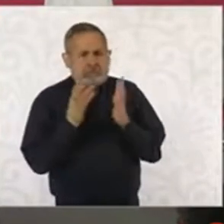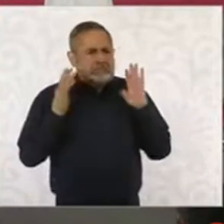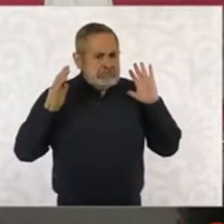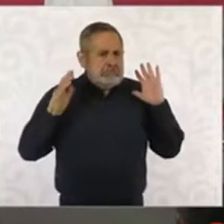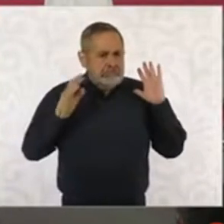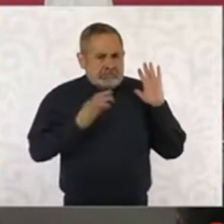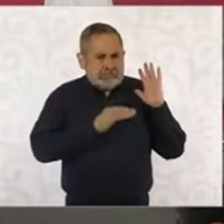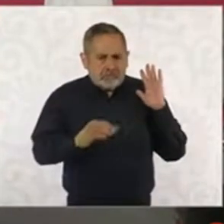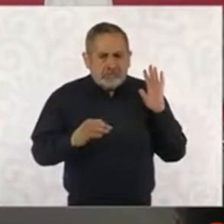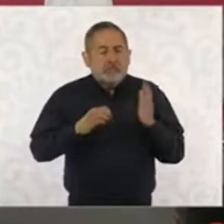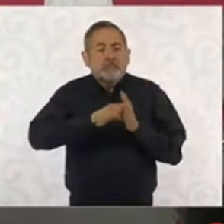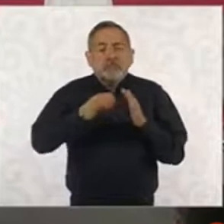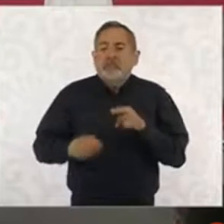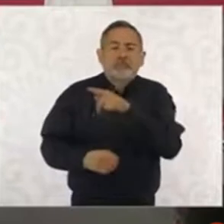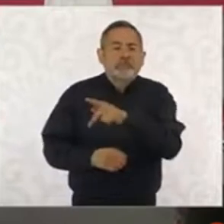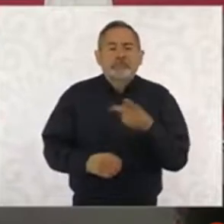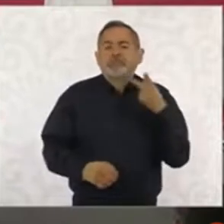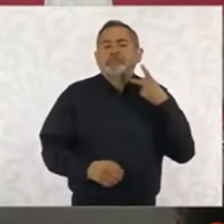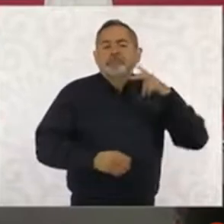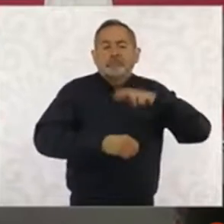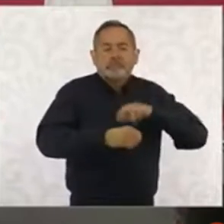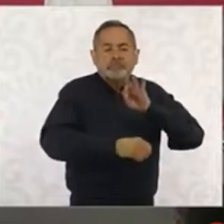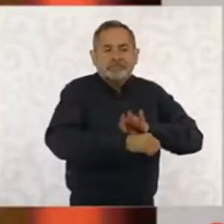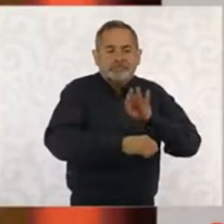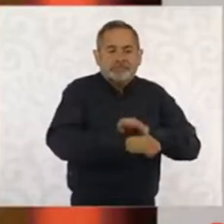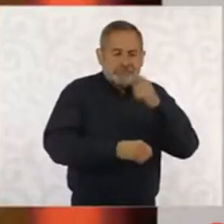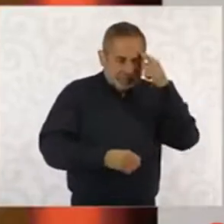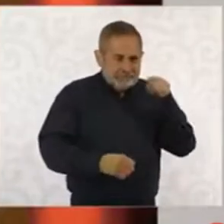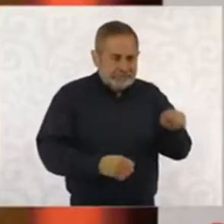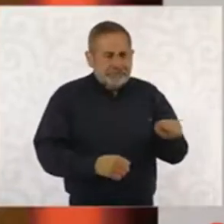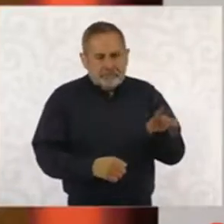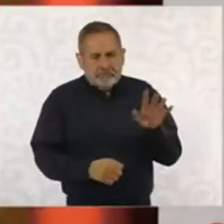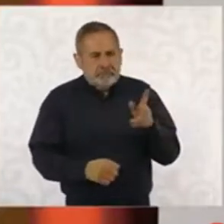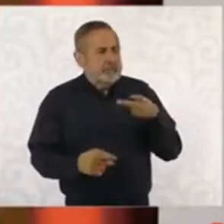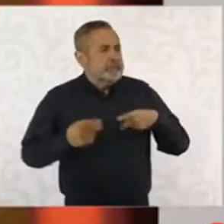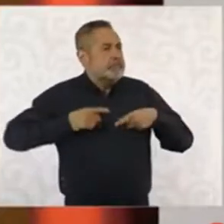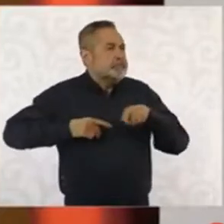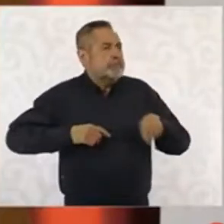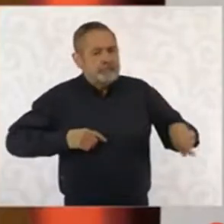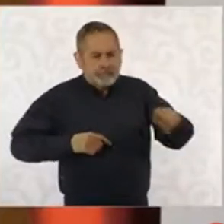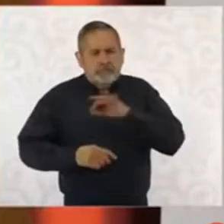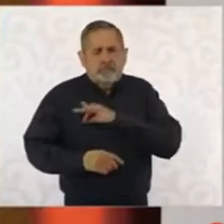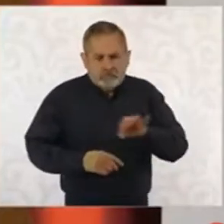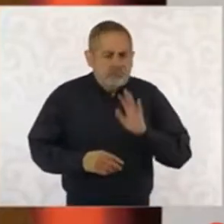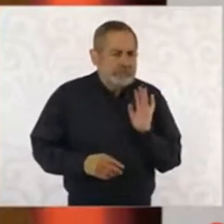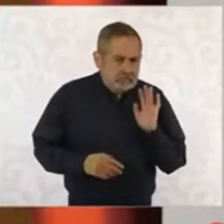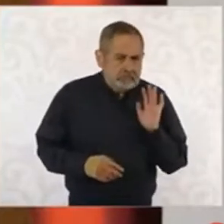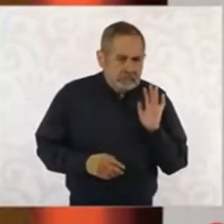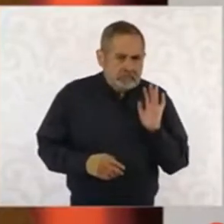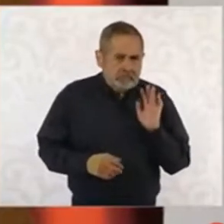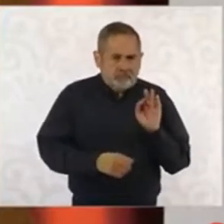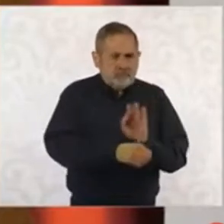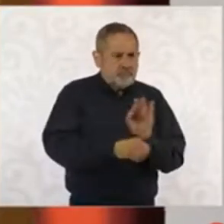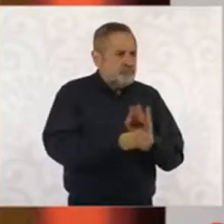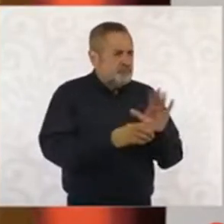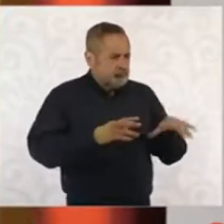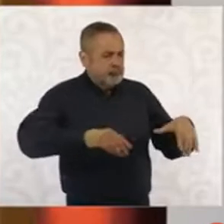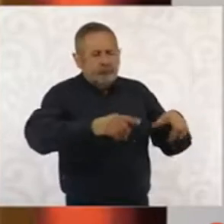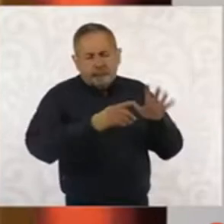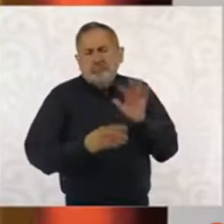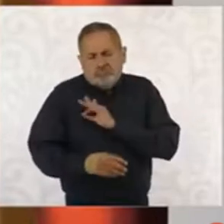La Procuraduría de Defensa del Contribuyente. Existe una institución. la Procuraduría de Defensa del